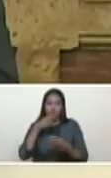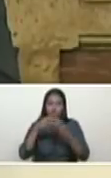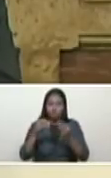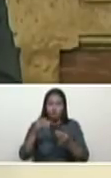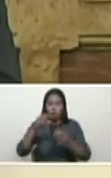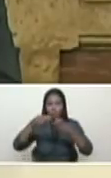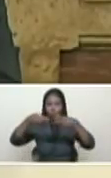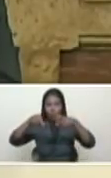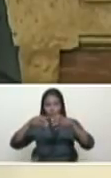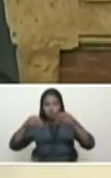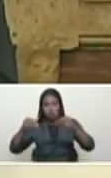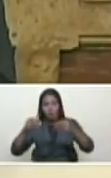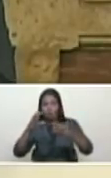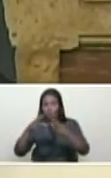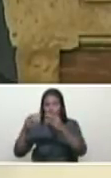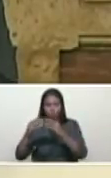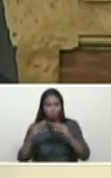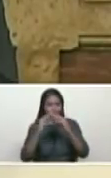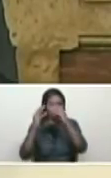aquí